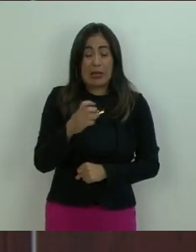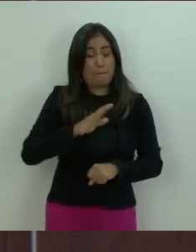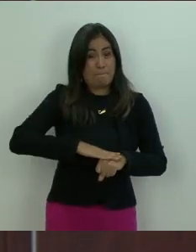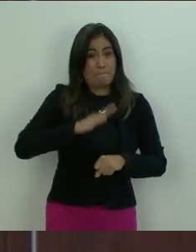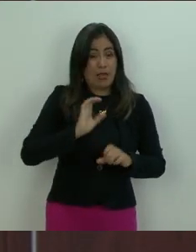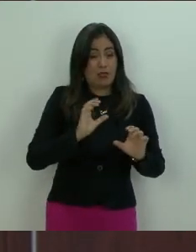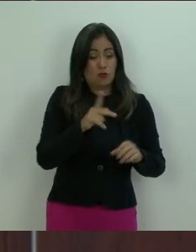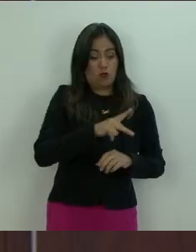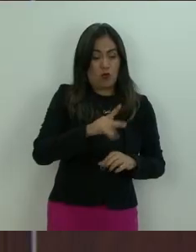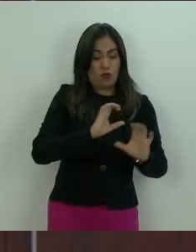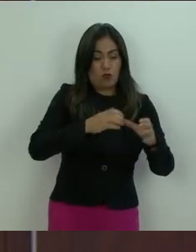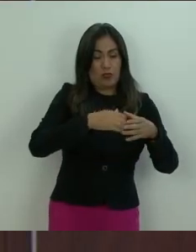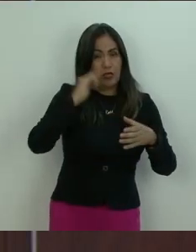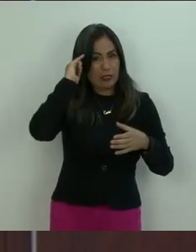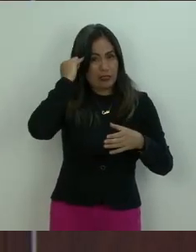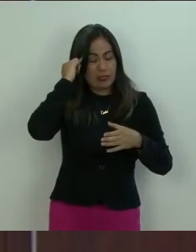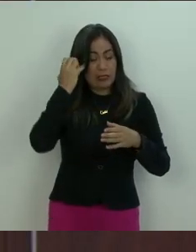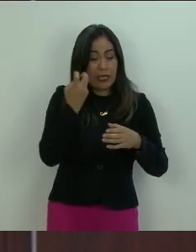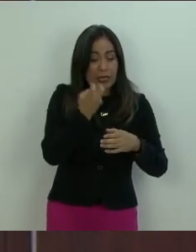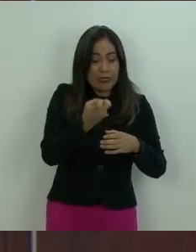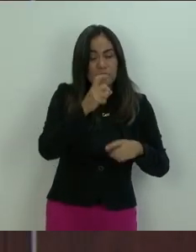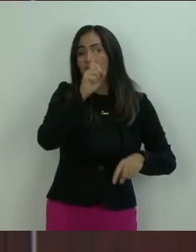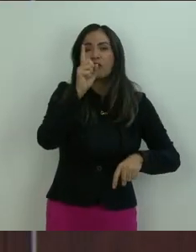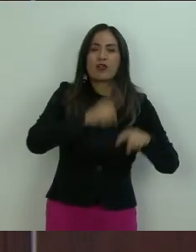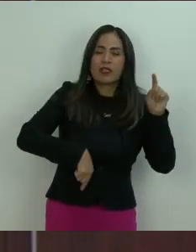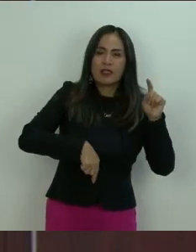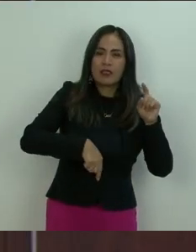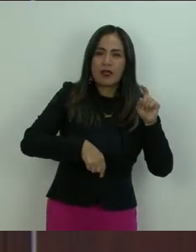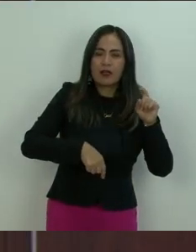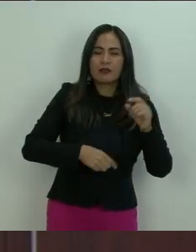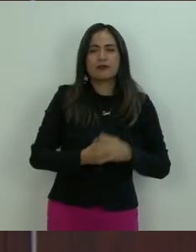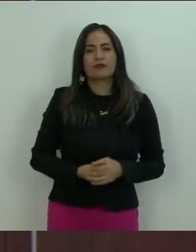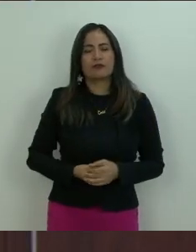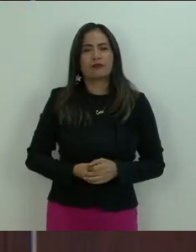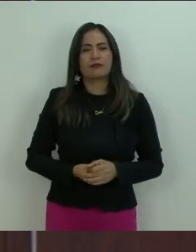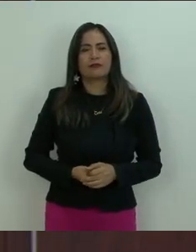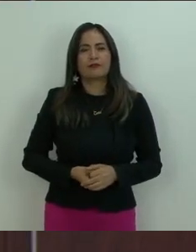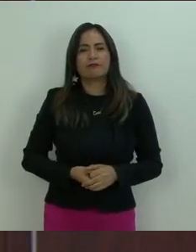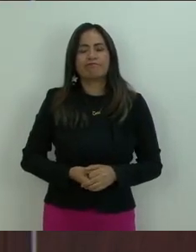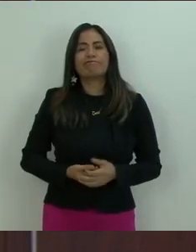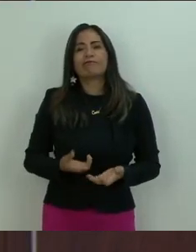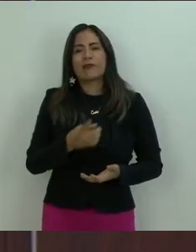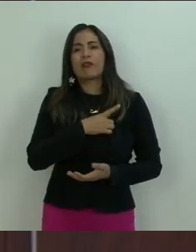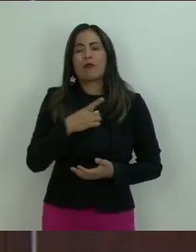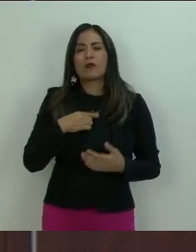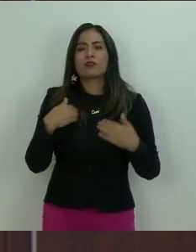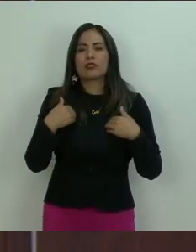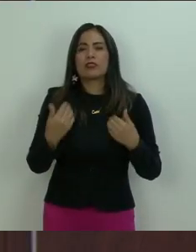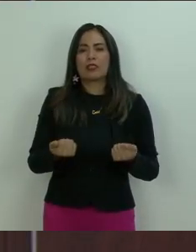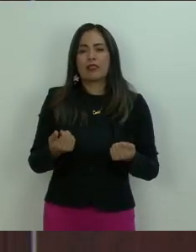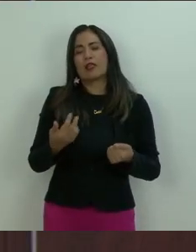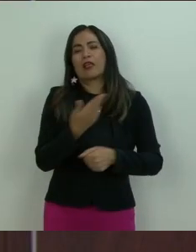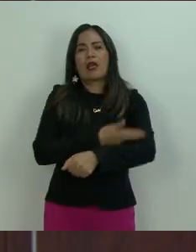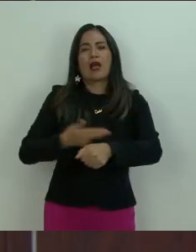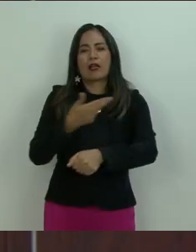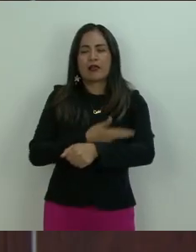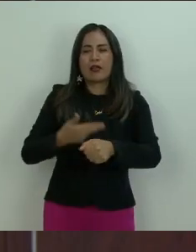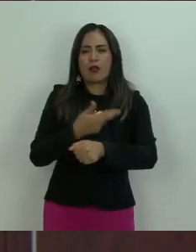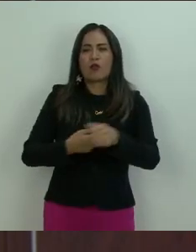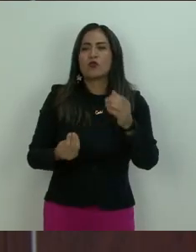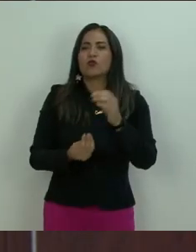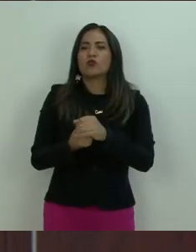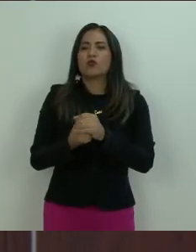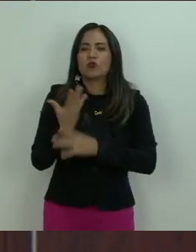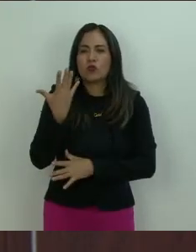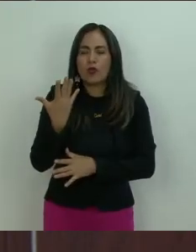indígenas, y esa sustitución del chip implicaría que entendamos que hay nuevas formas de organización